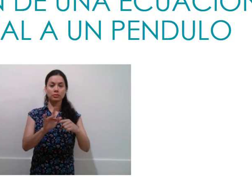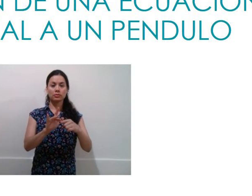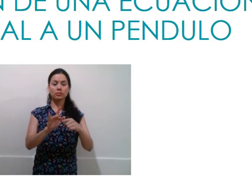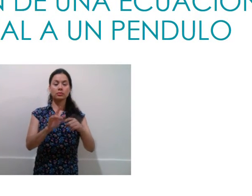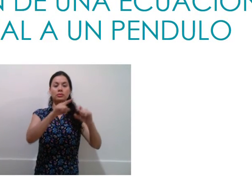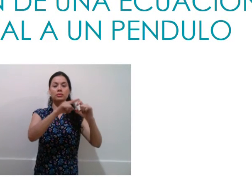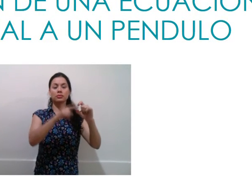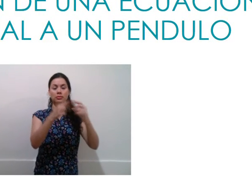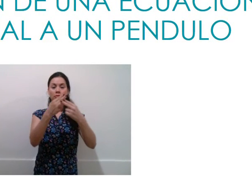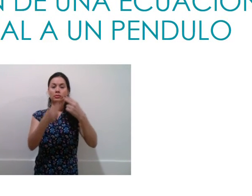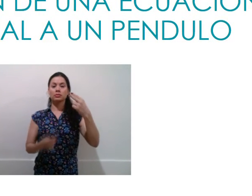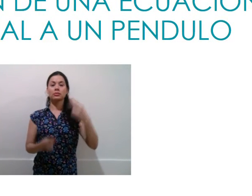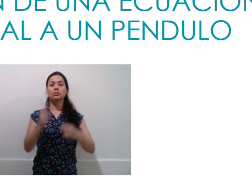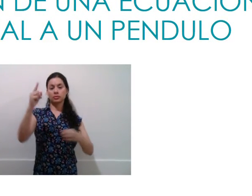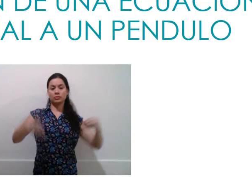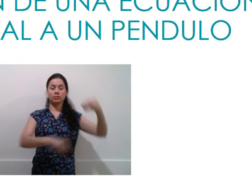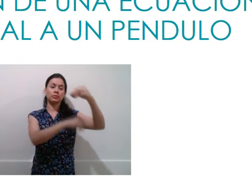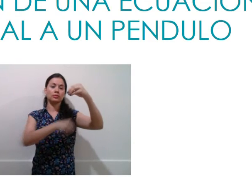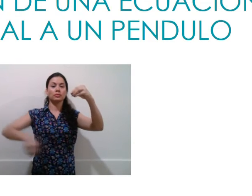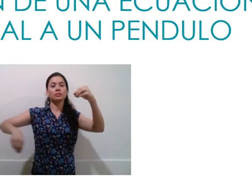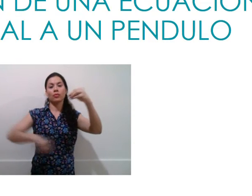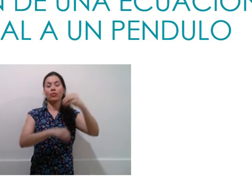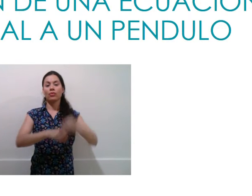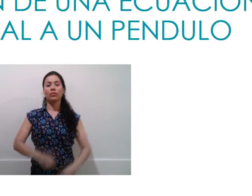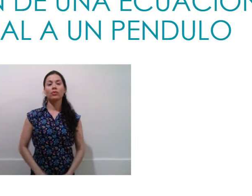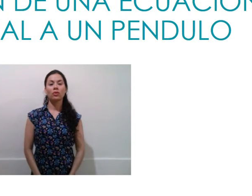aplicación de ecuaciones diferenciales a un péndulo.